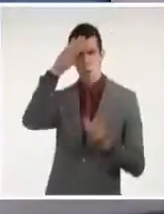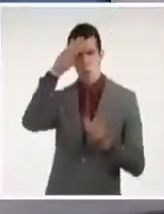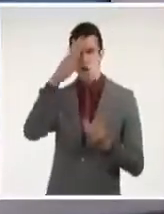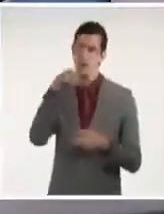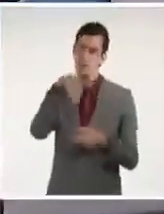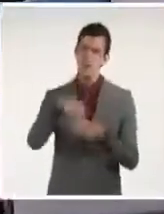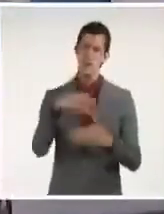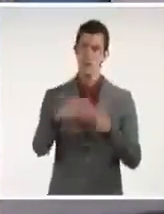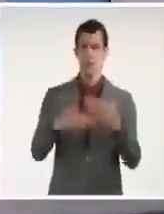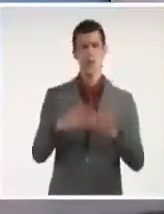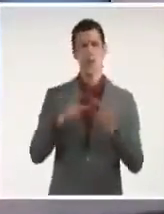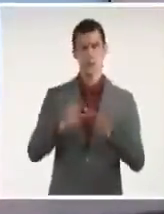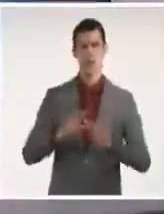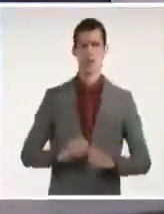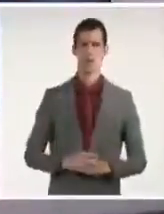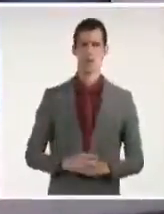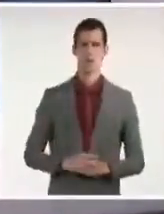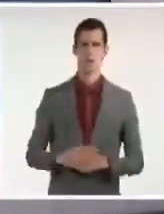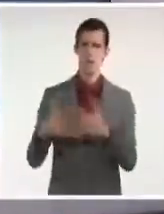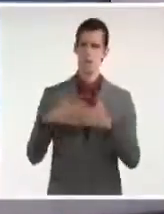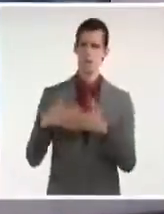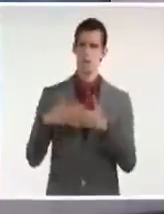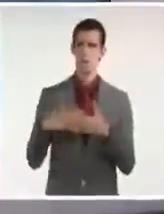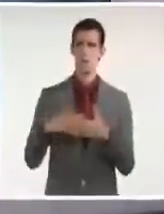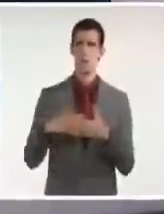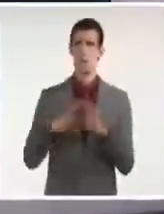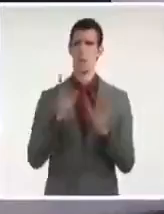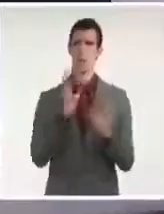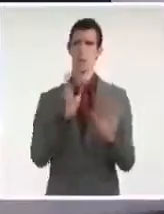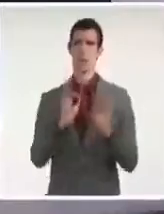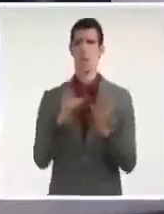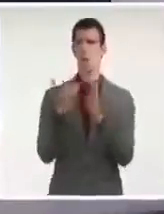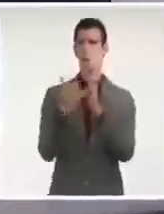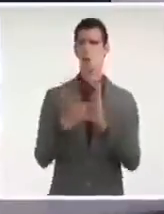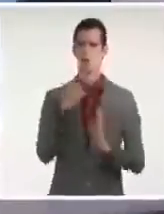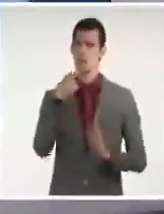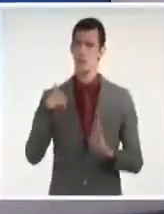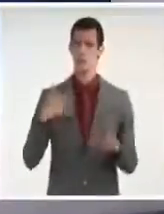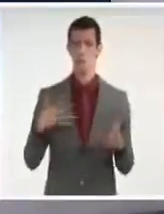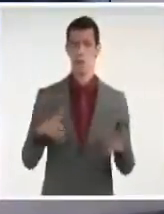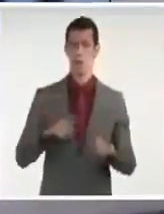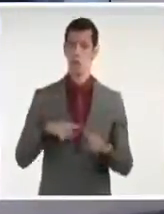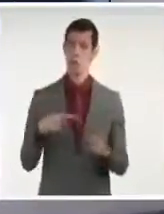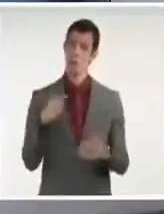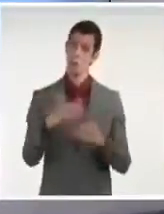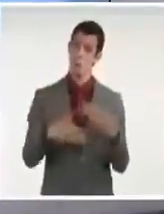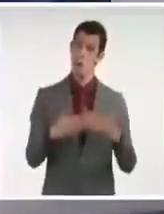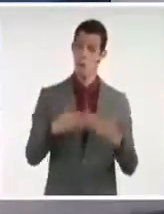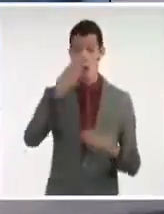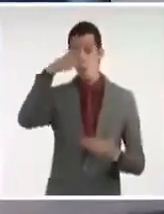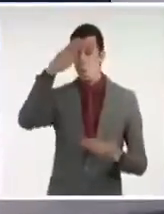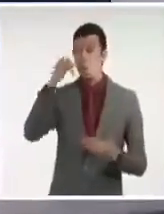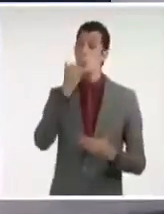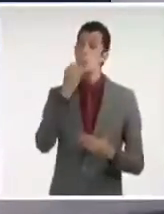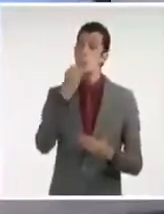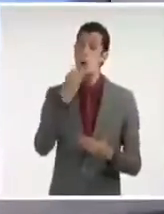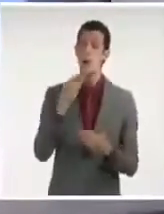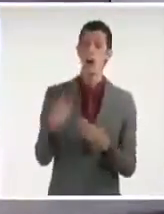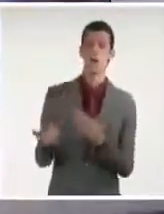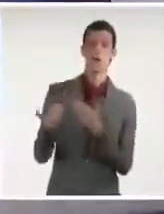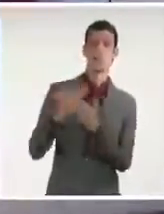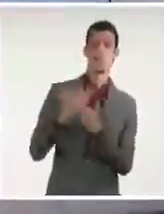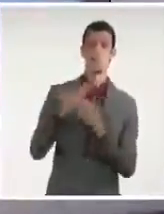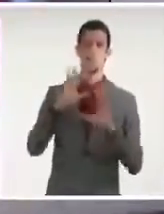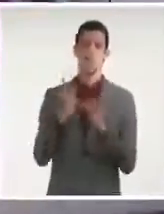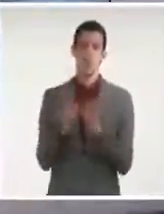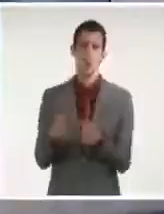Estados Unidos. El bloqueo está y estará. El entramado legal es complejo y nos queda denunciar cuán